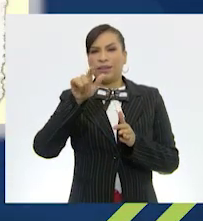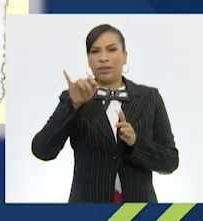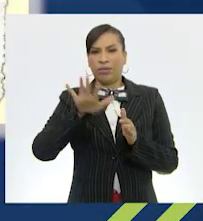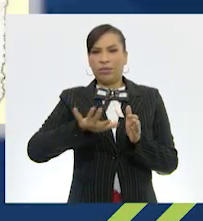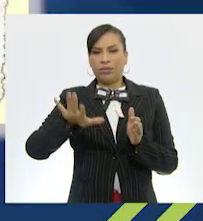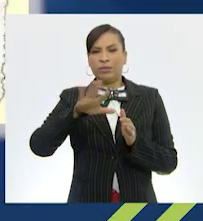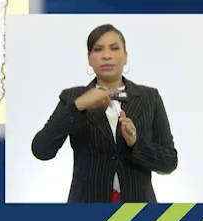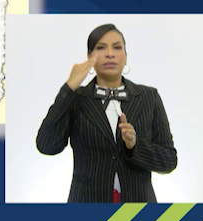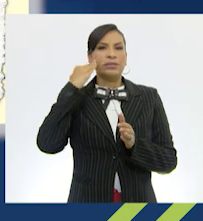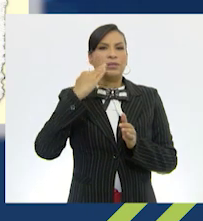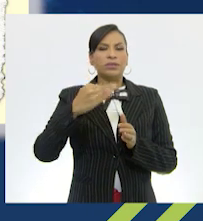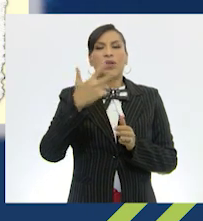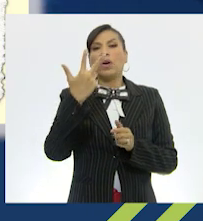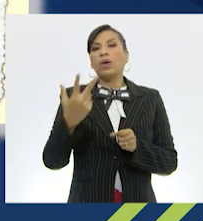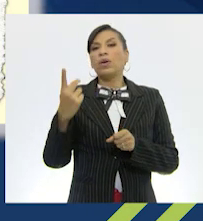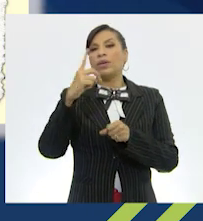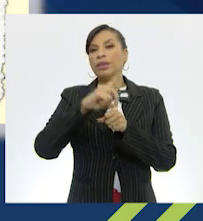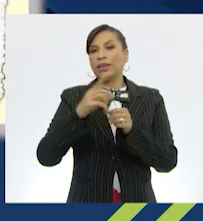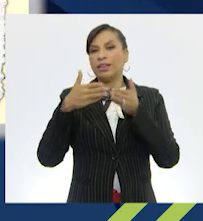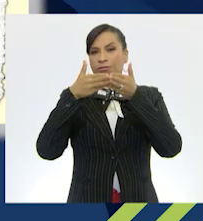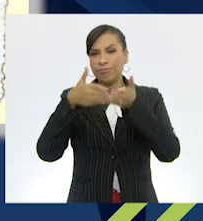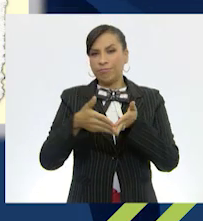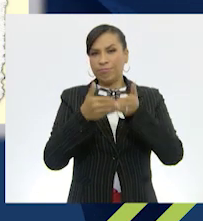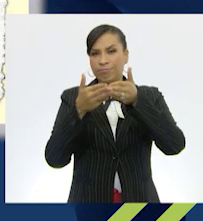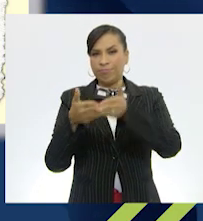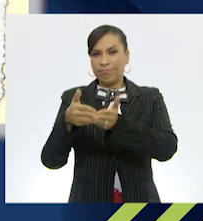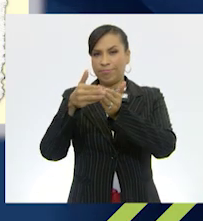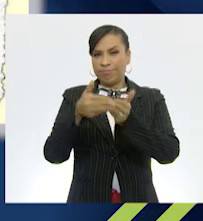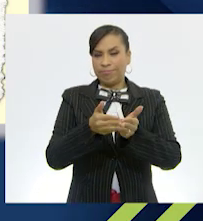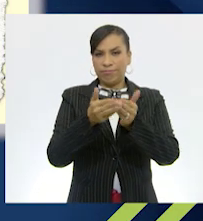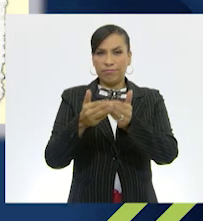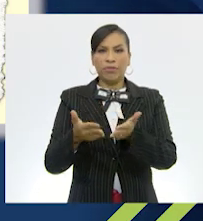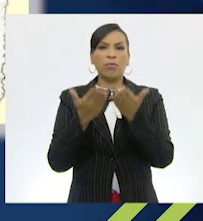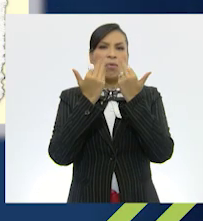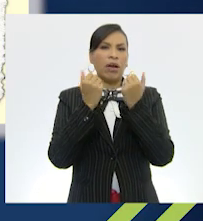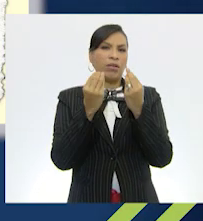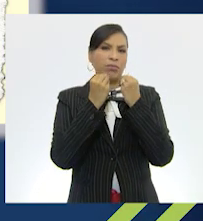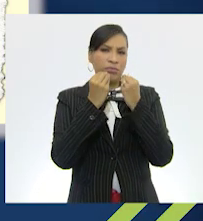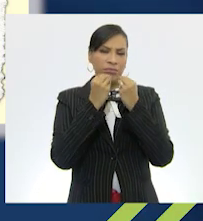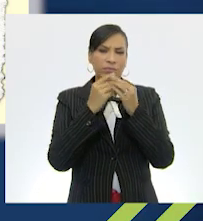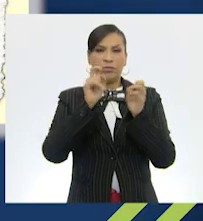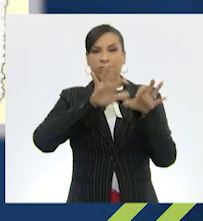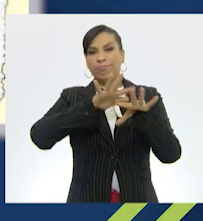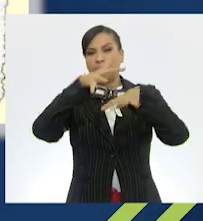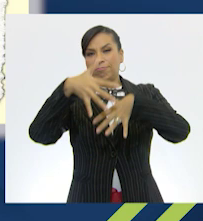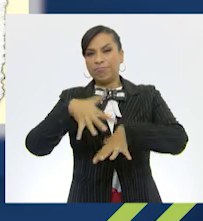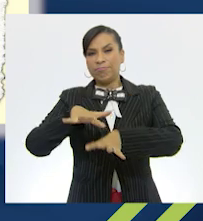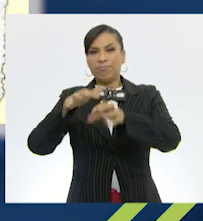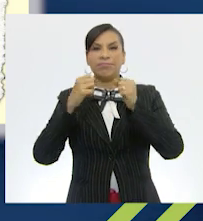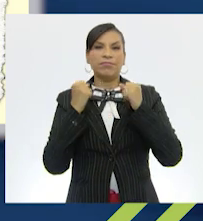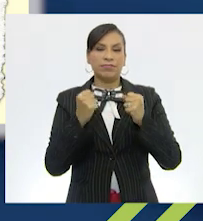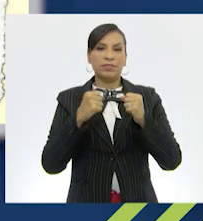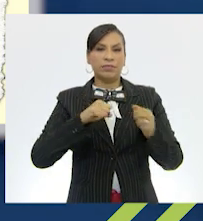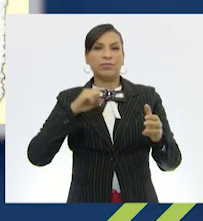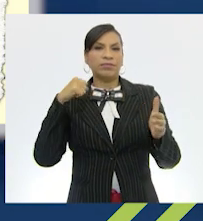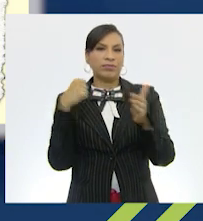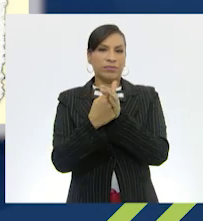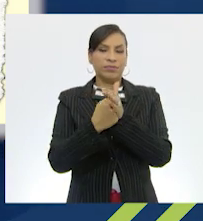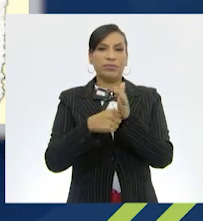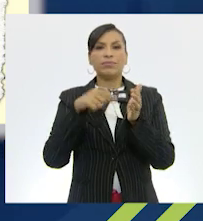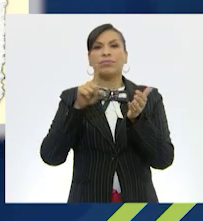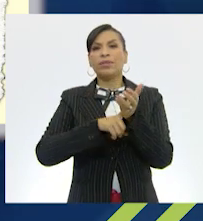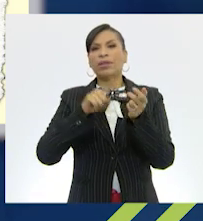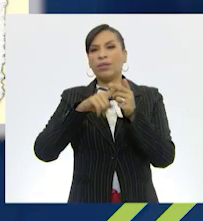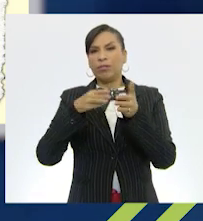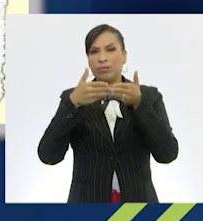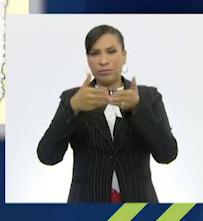El viaje duró unos 8 días navegando sin parar, sin comida, con olas muy fuertes. Chocamos, el